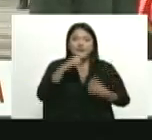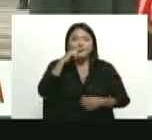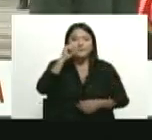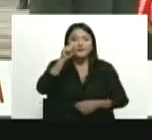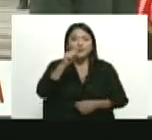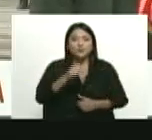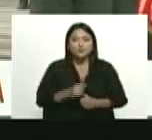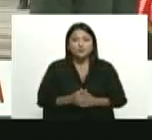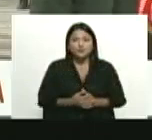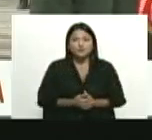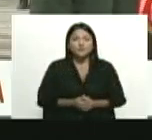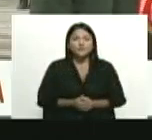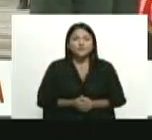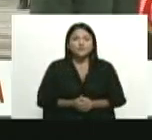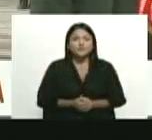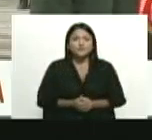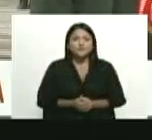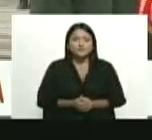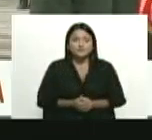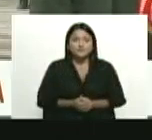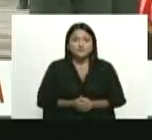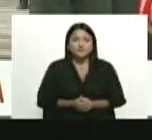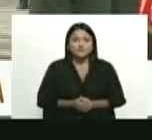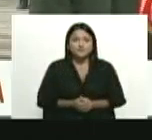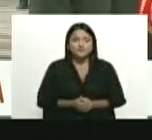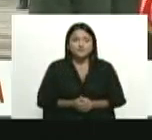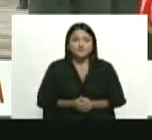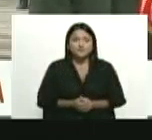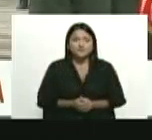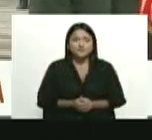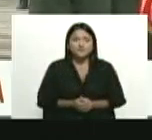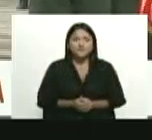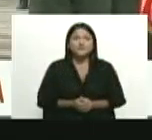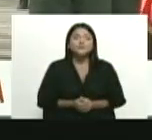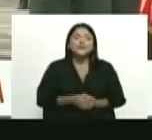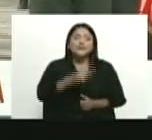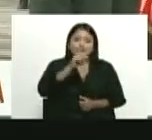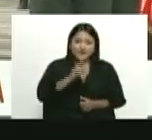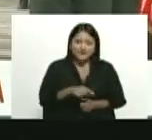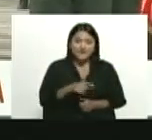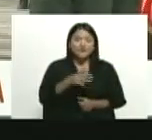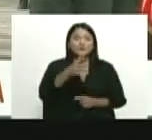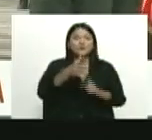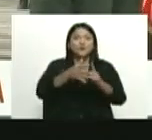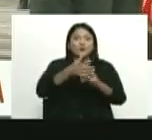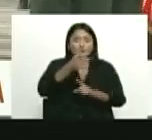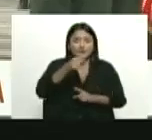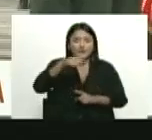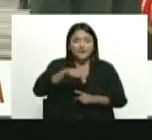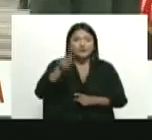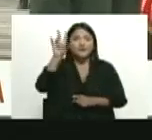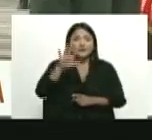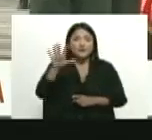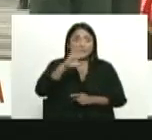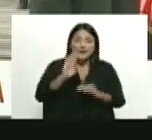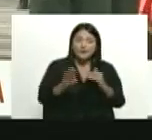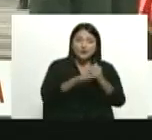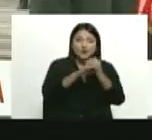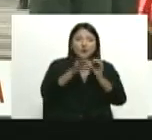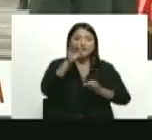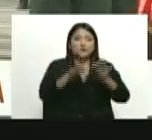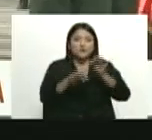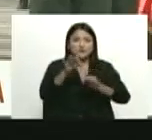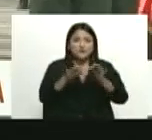República Bolivariana de Venezuela, Nicolás Maduro Moro. Juntos construiremos un país en que la igualdad, la justicia y la